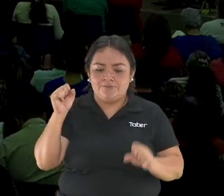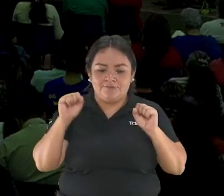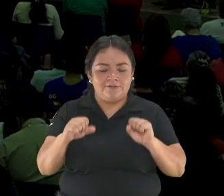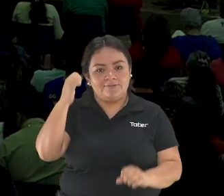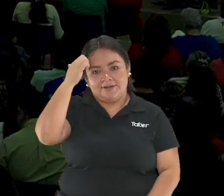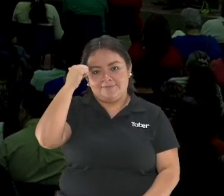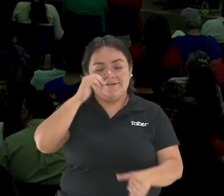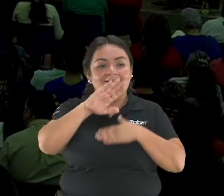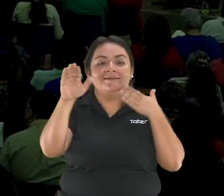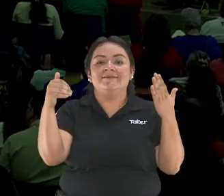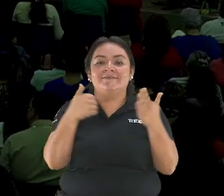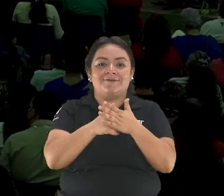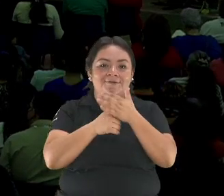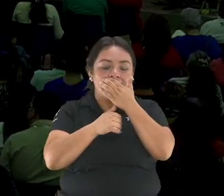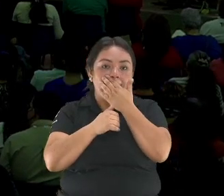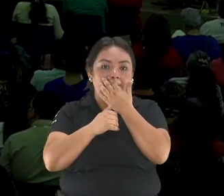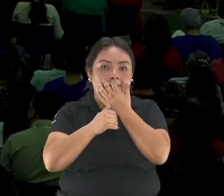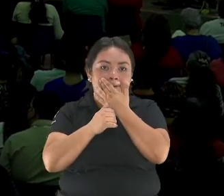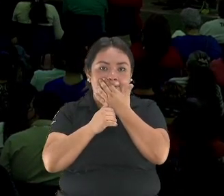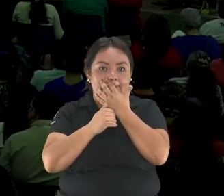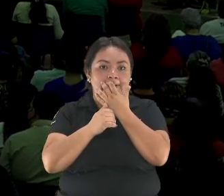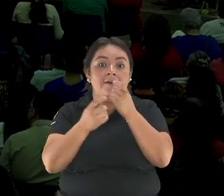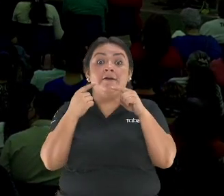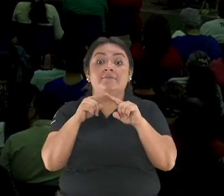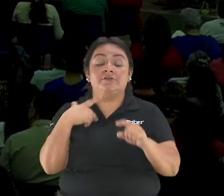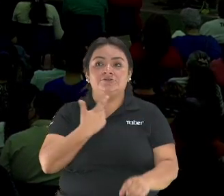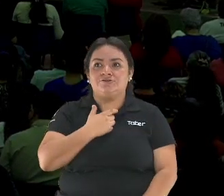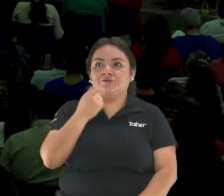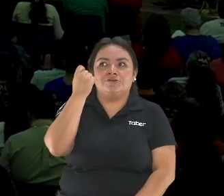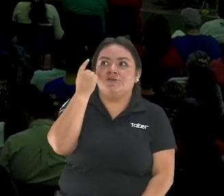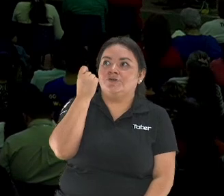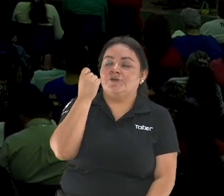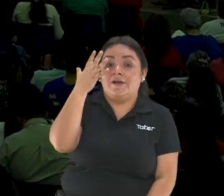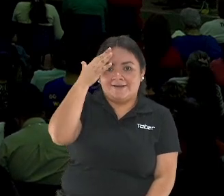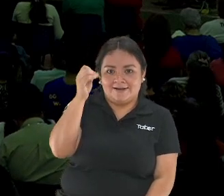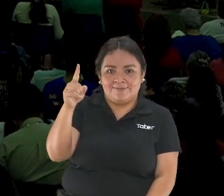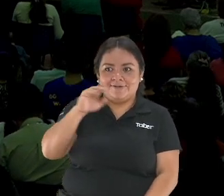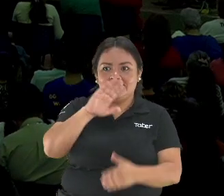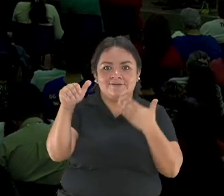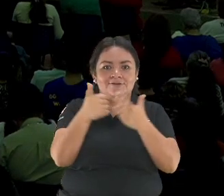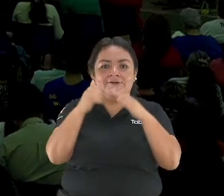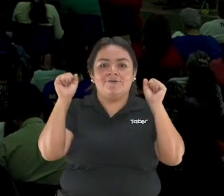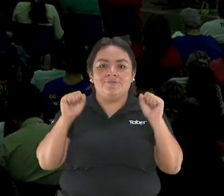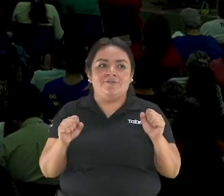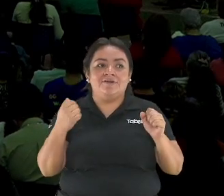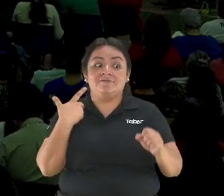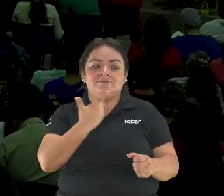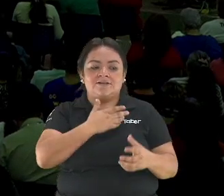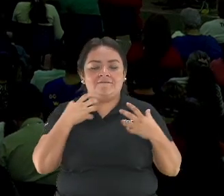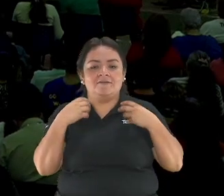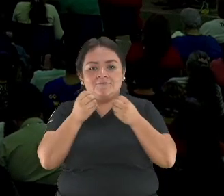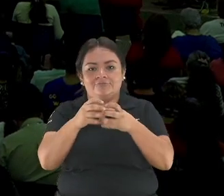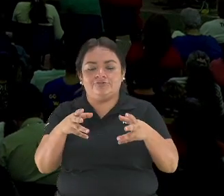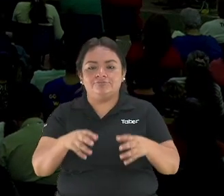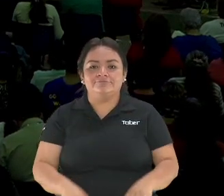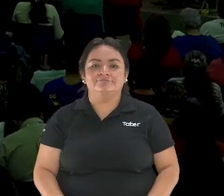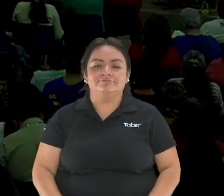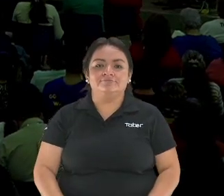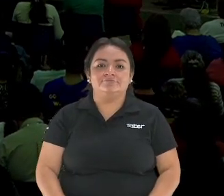todos los atributos de dios pero si no creemos que él es omnipotente nada va a pasar en nuestra vida